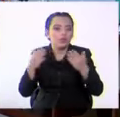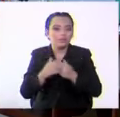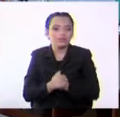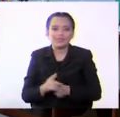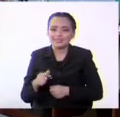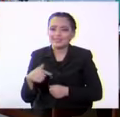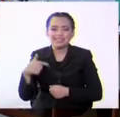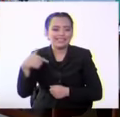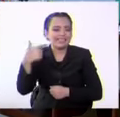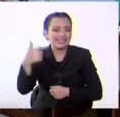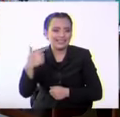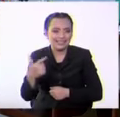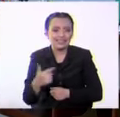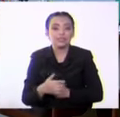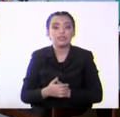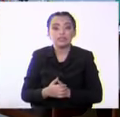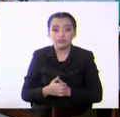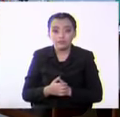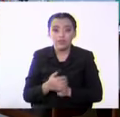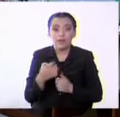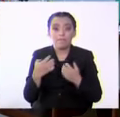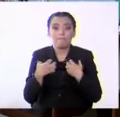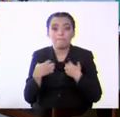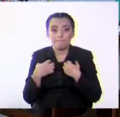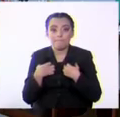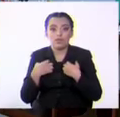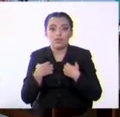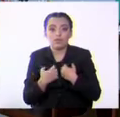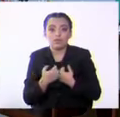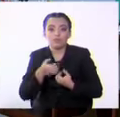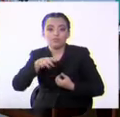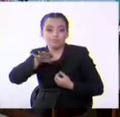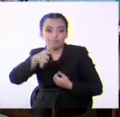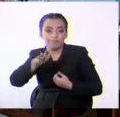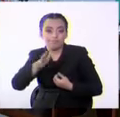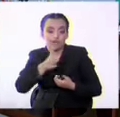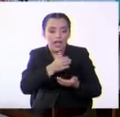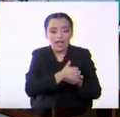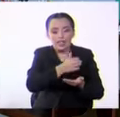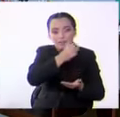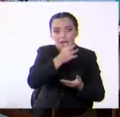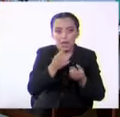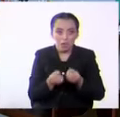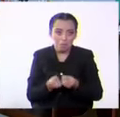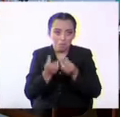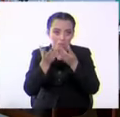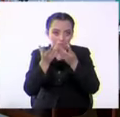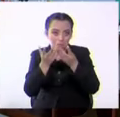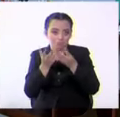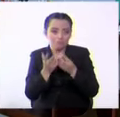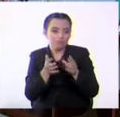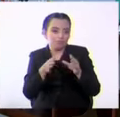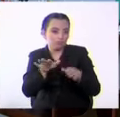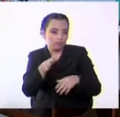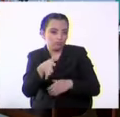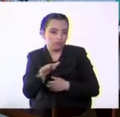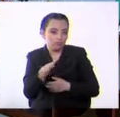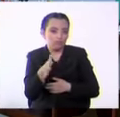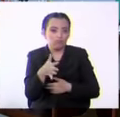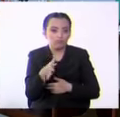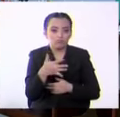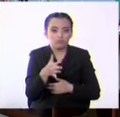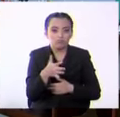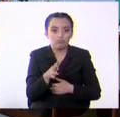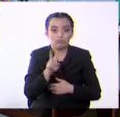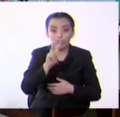la vida media, por decirlo así, de una especie tanto animal como vegetal anda por ahí más o menos de